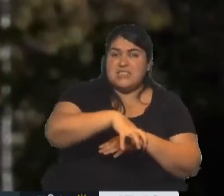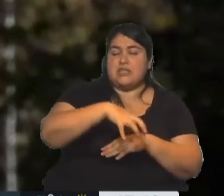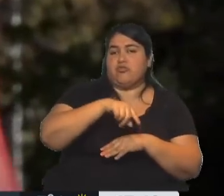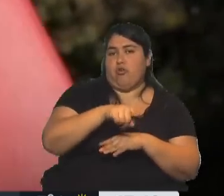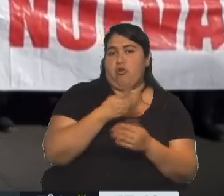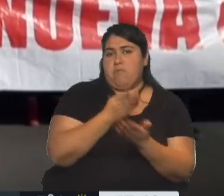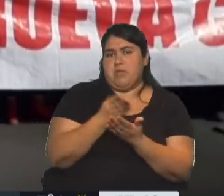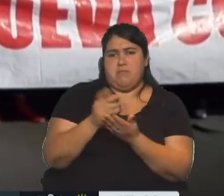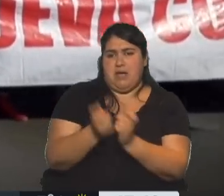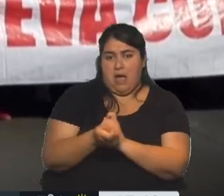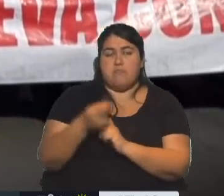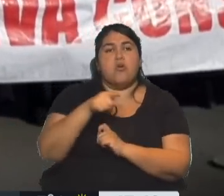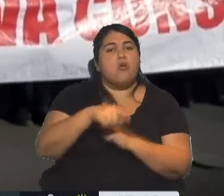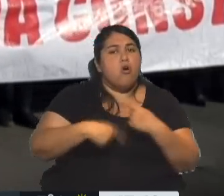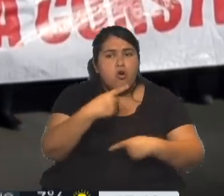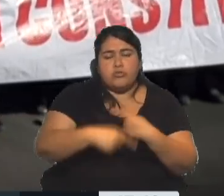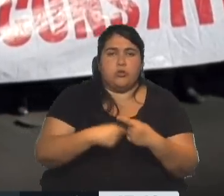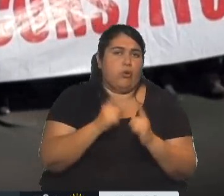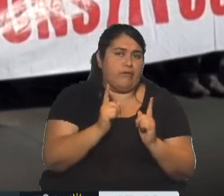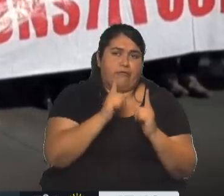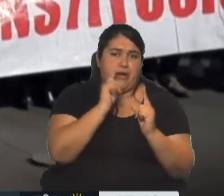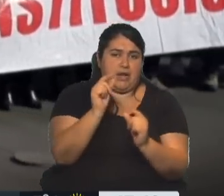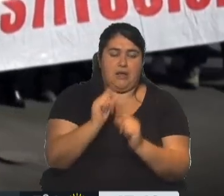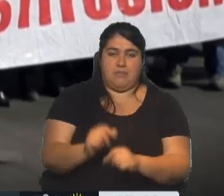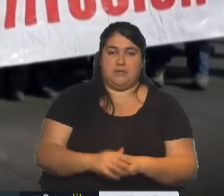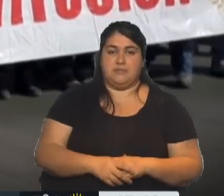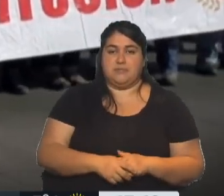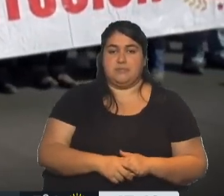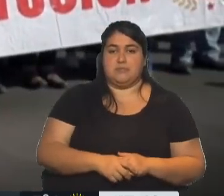sociedad chilena que siguen vigentes.